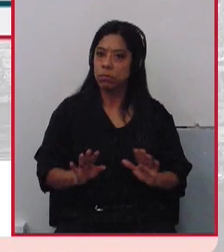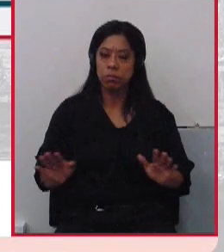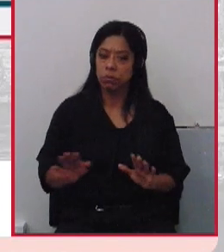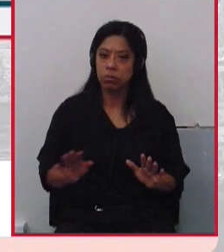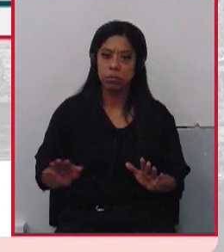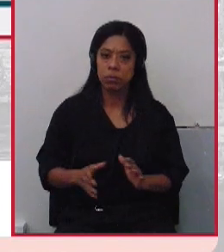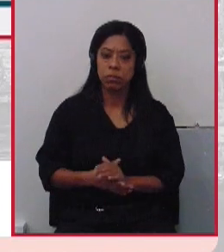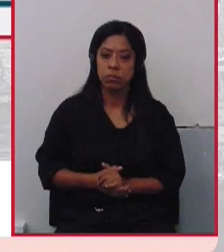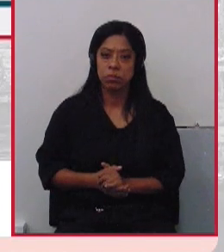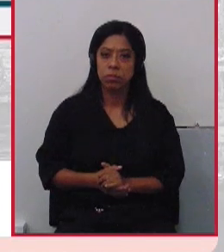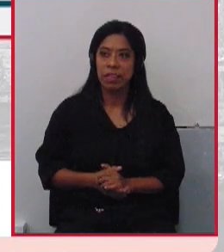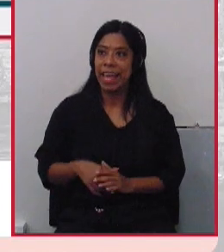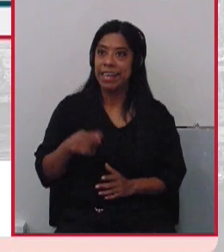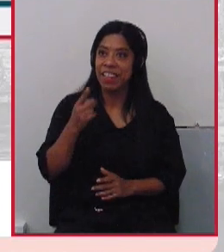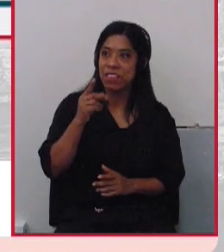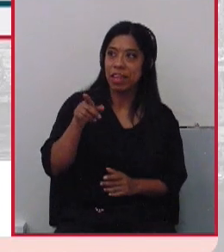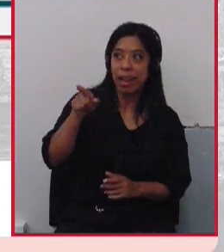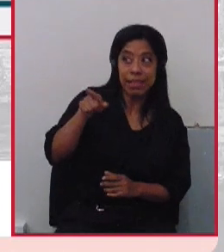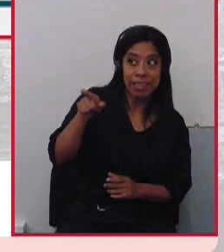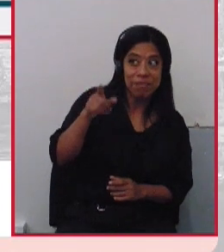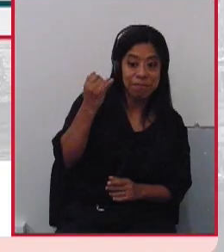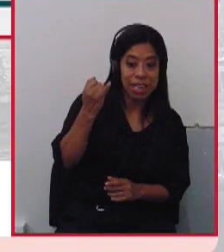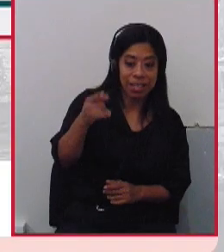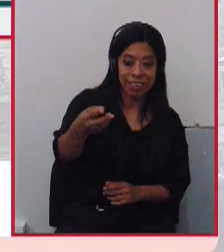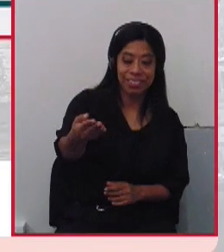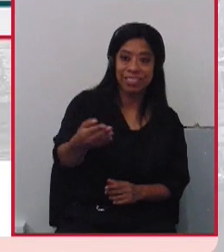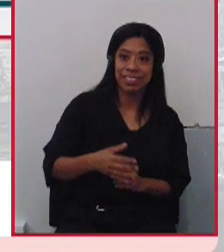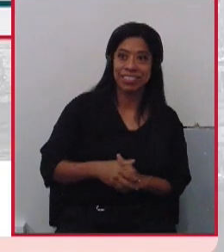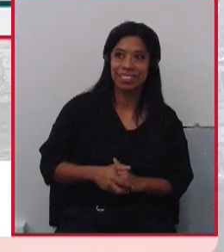loading, que es esta parte de acá.